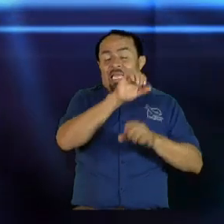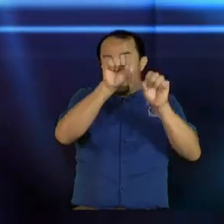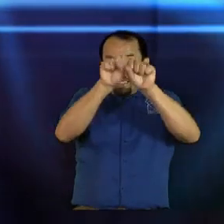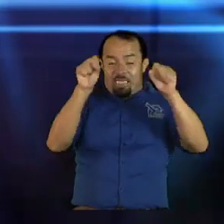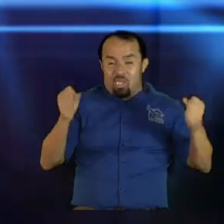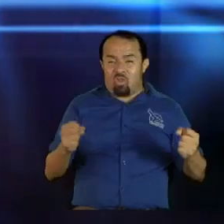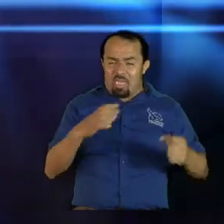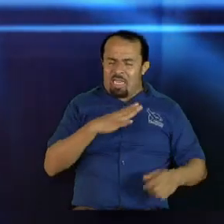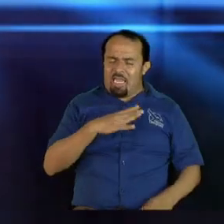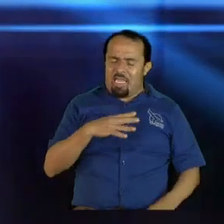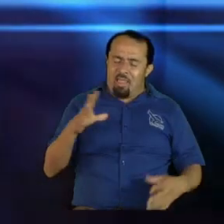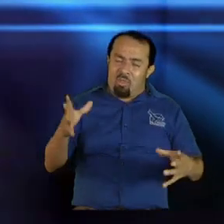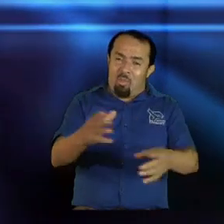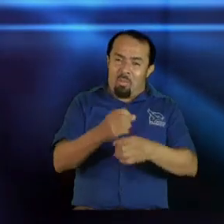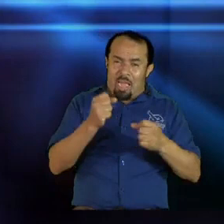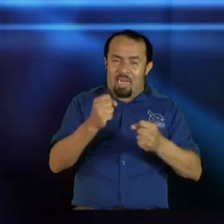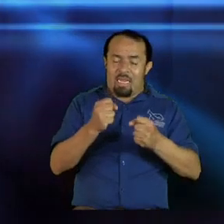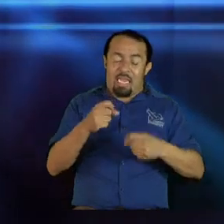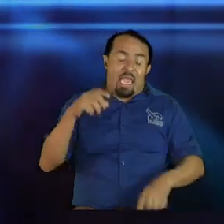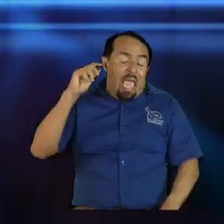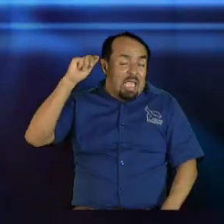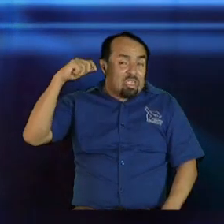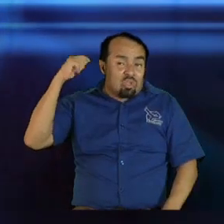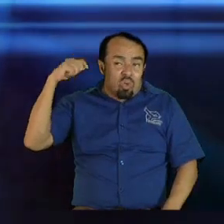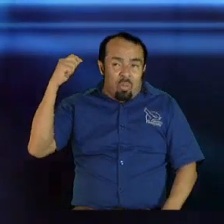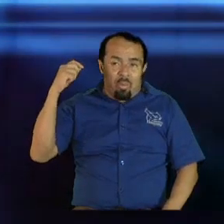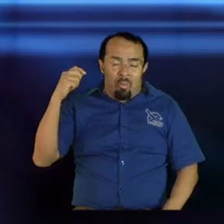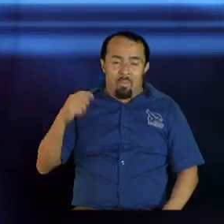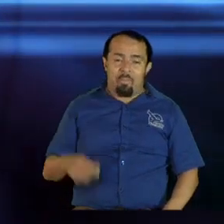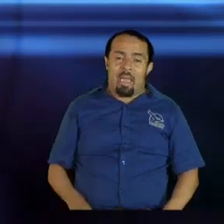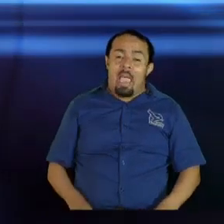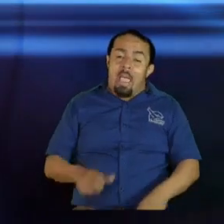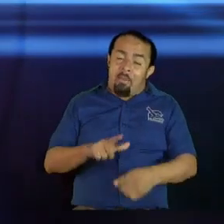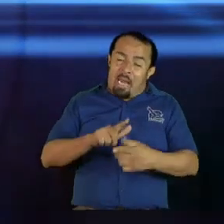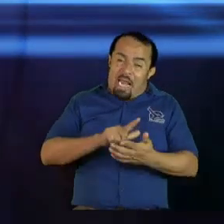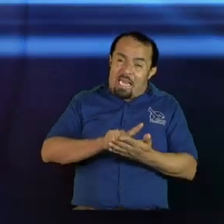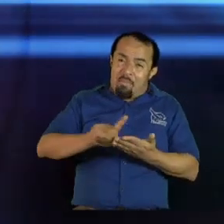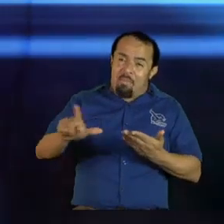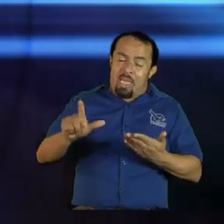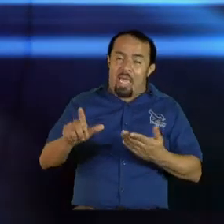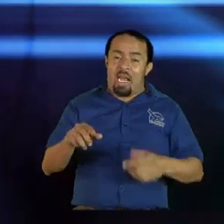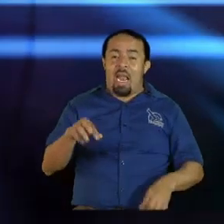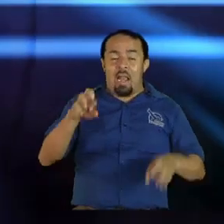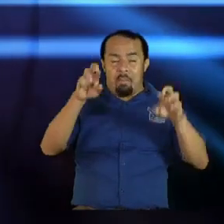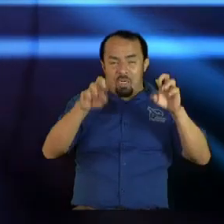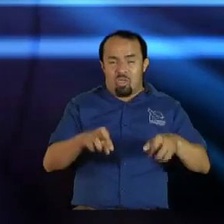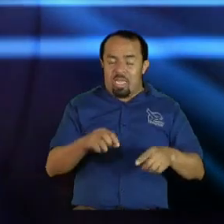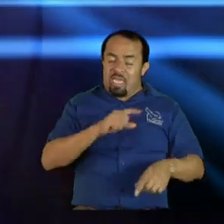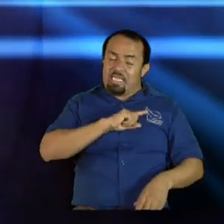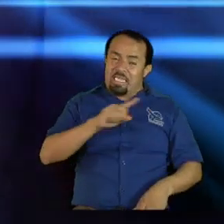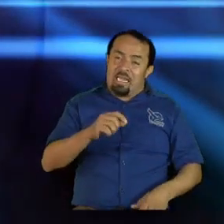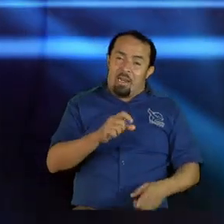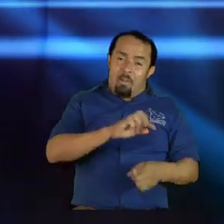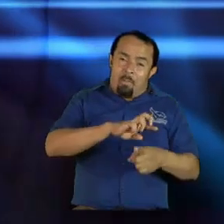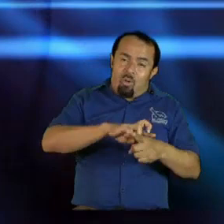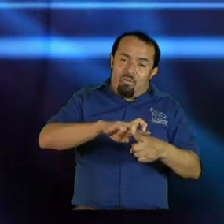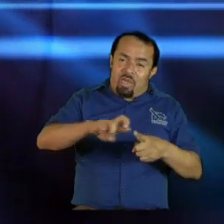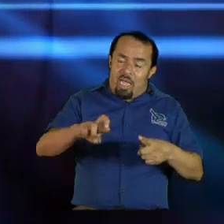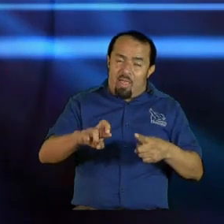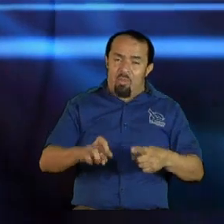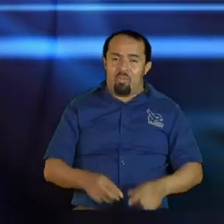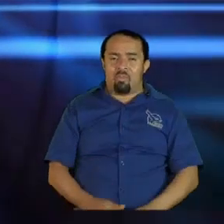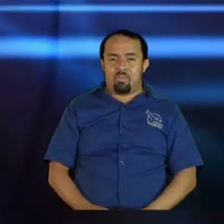cedro, un cordón escarlata e hisopo para el que ha de ser purificado. ¿Qué era lo que estaba diciendo David?